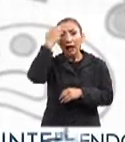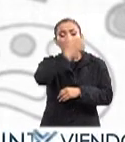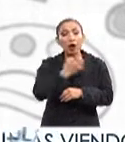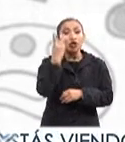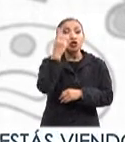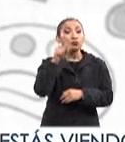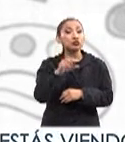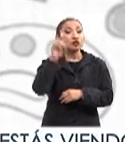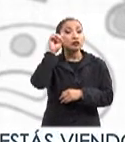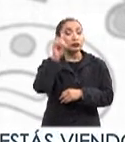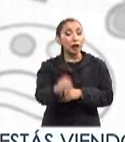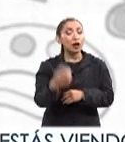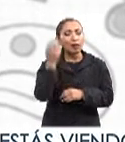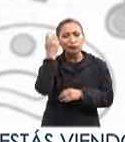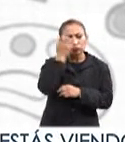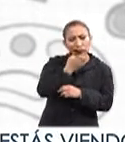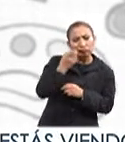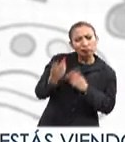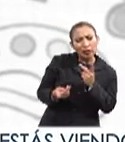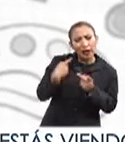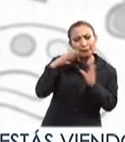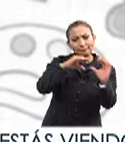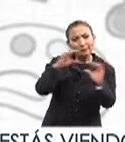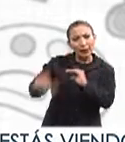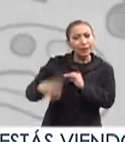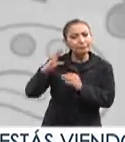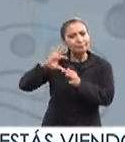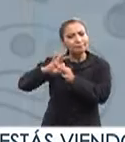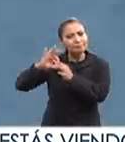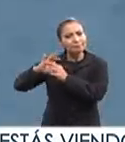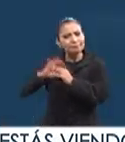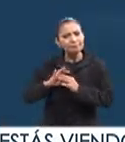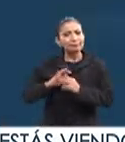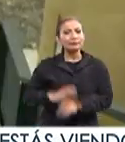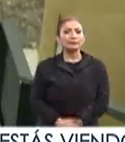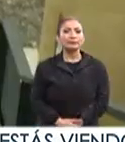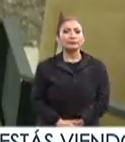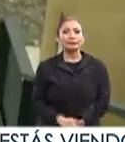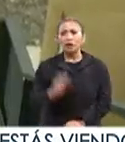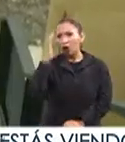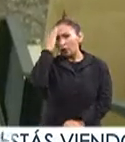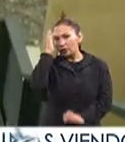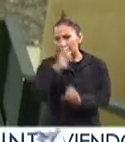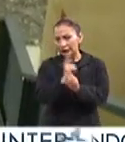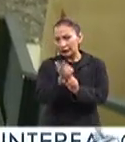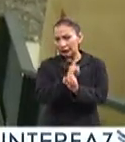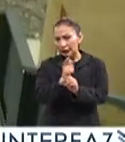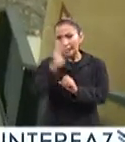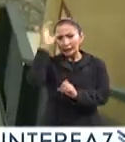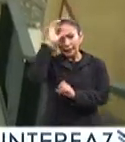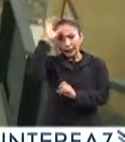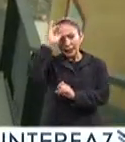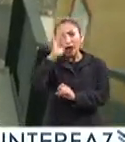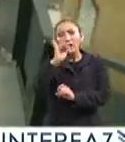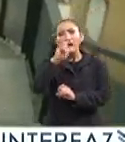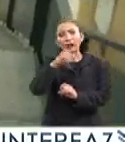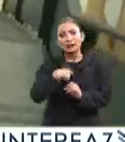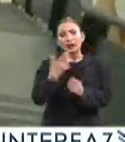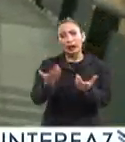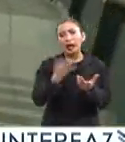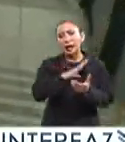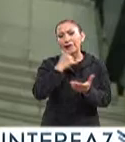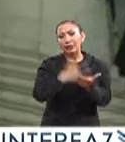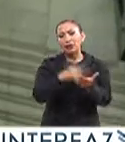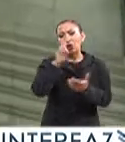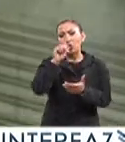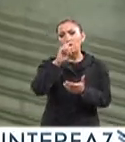Evaluación 2.0, Diagnóstica, Formativa y Sumativa. Conoce la licenciatura en Ciencia Forense que ofrece la